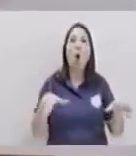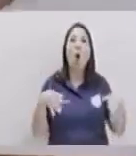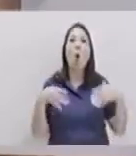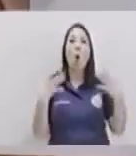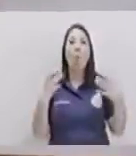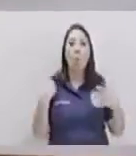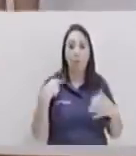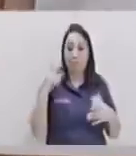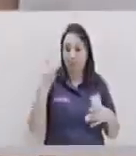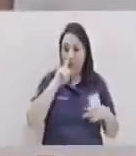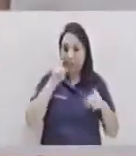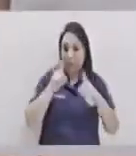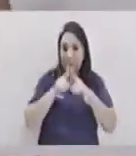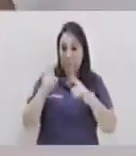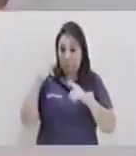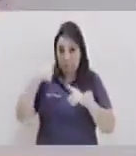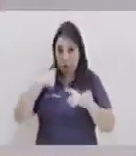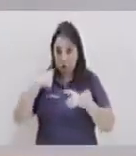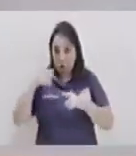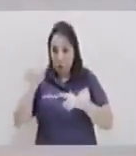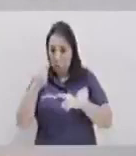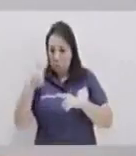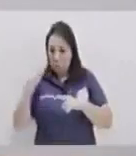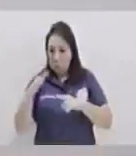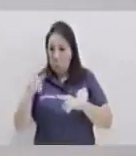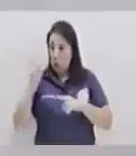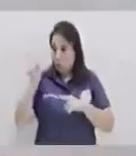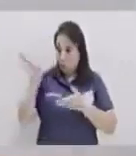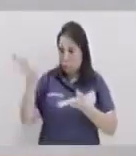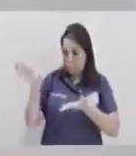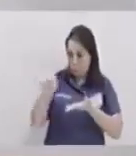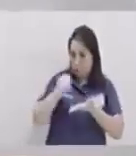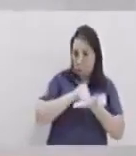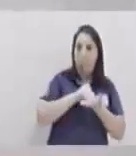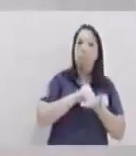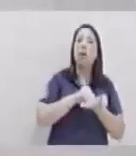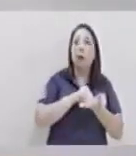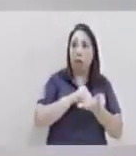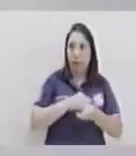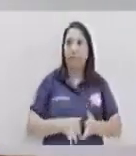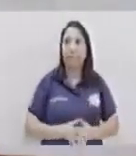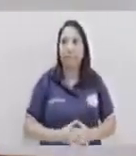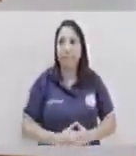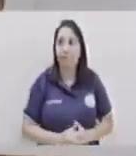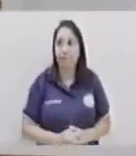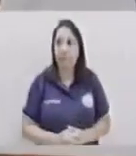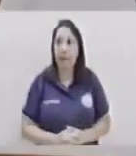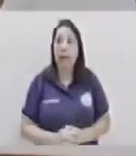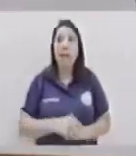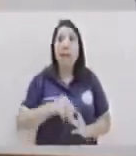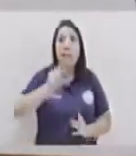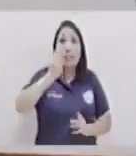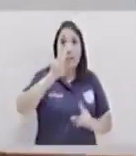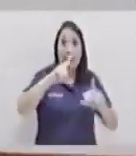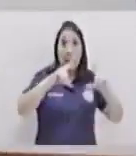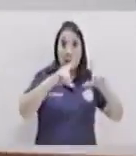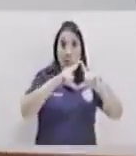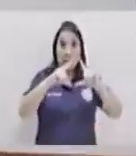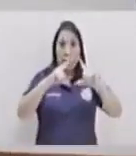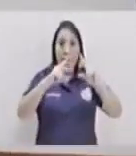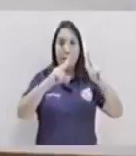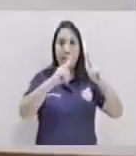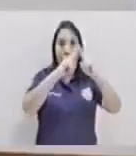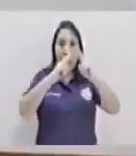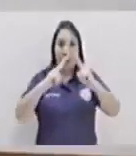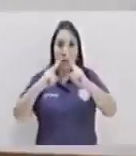a tratar de replicar aquí. Aquí está el dibujo del volcán que está adelante. Este está atrás y este